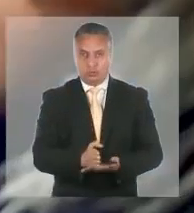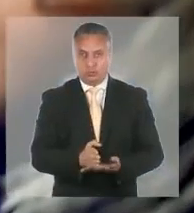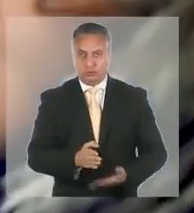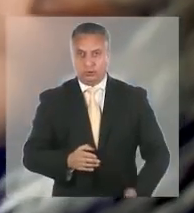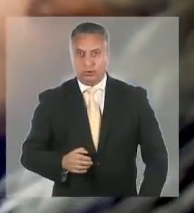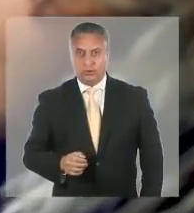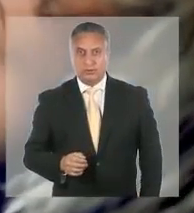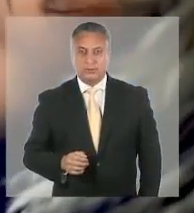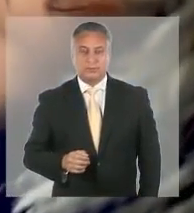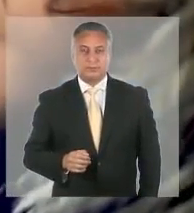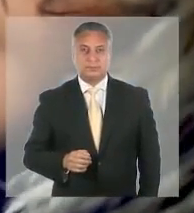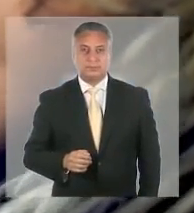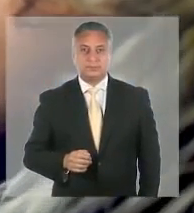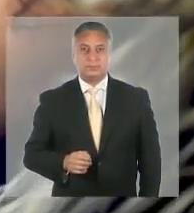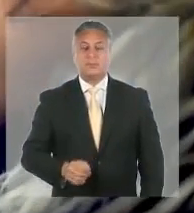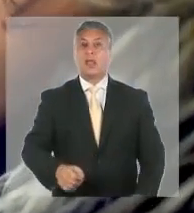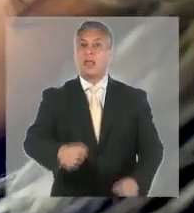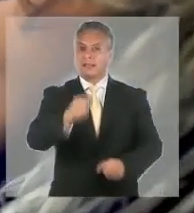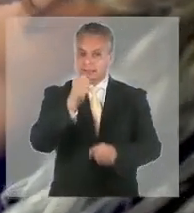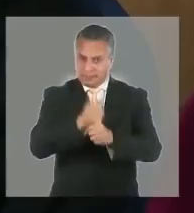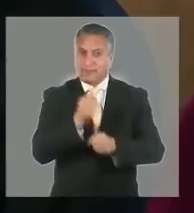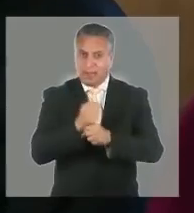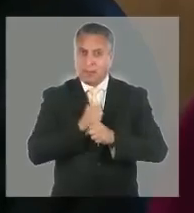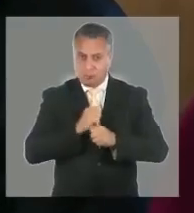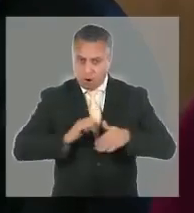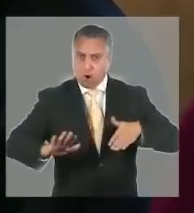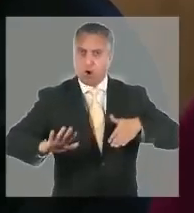Chile sea más inclusivo y justo.